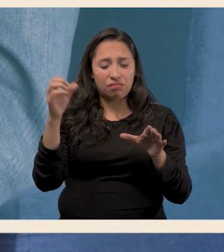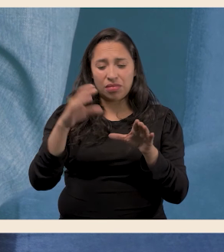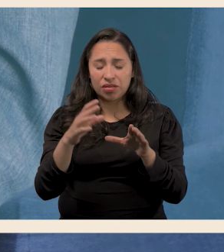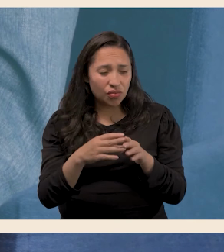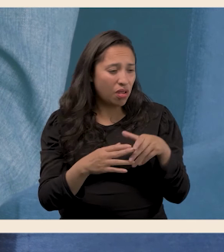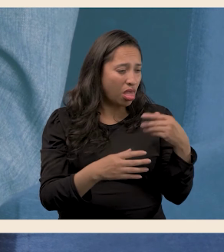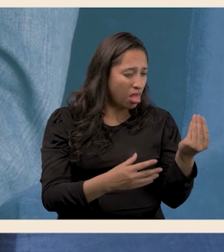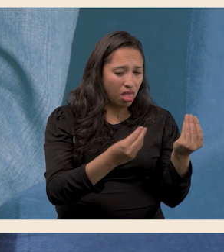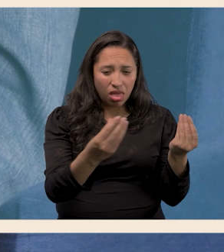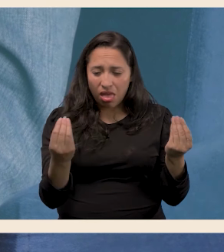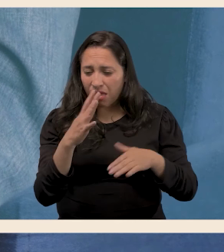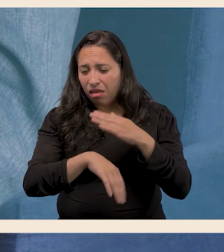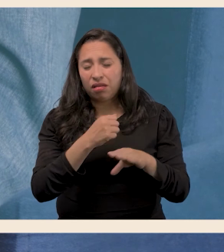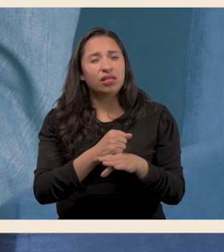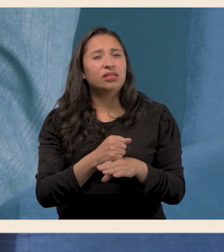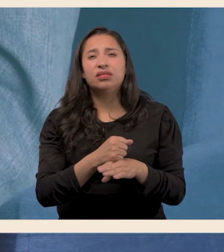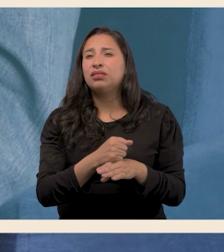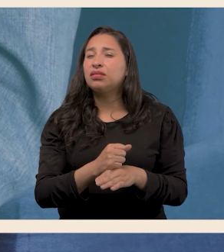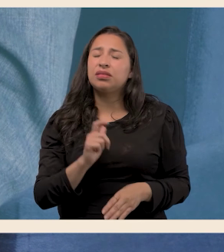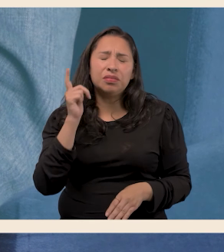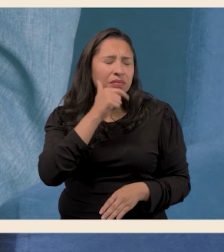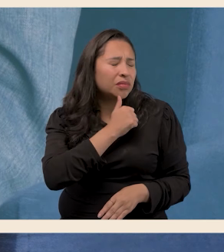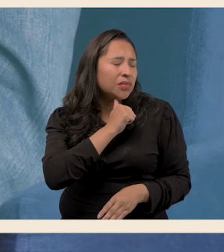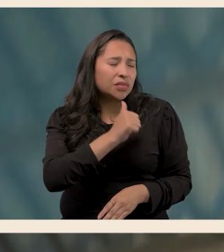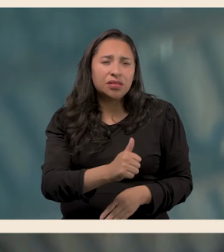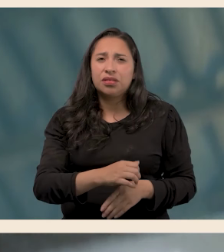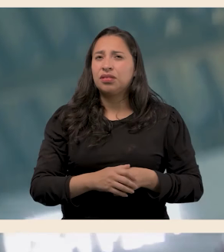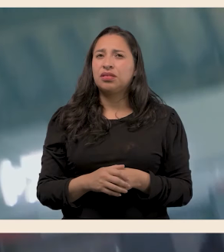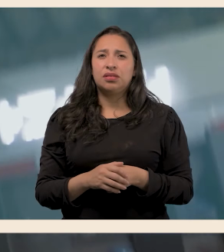Reciclar. Es denigrante.